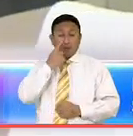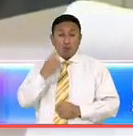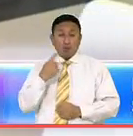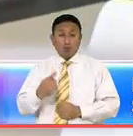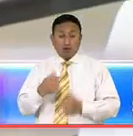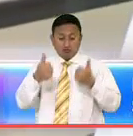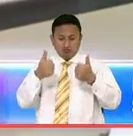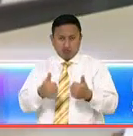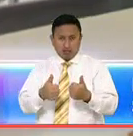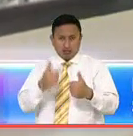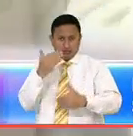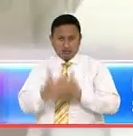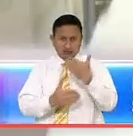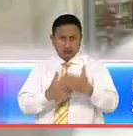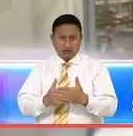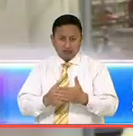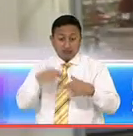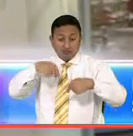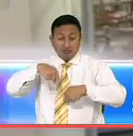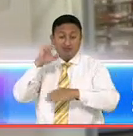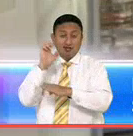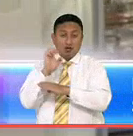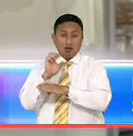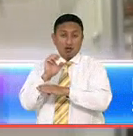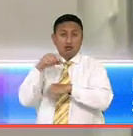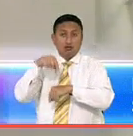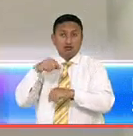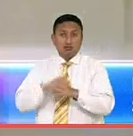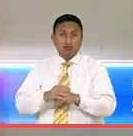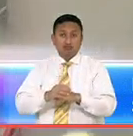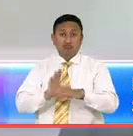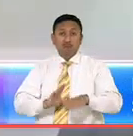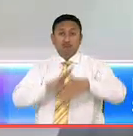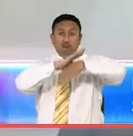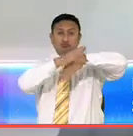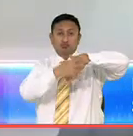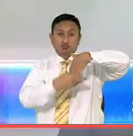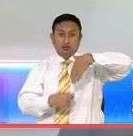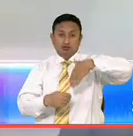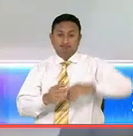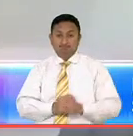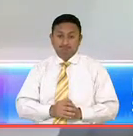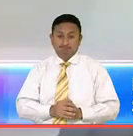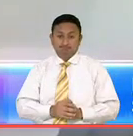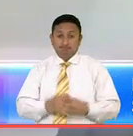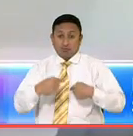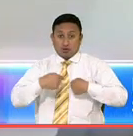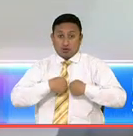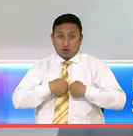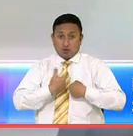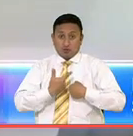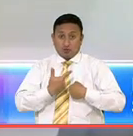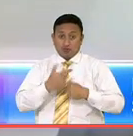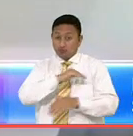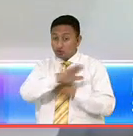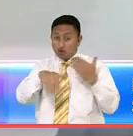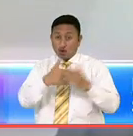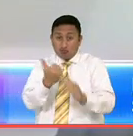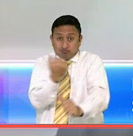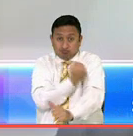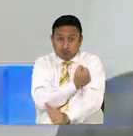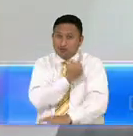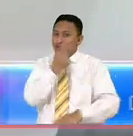favorables no sólo para el ecuador sino para la región no podemos hacer vacunas para todo debemos